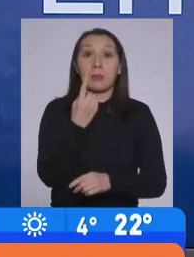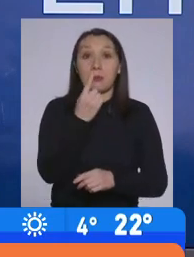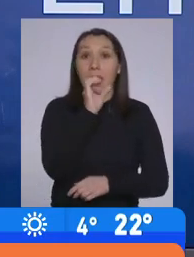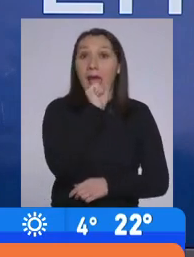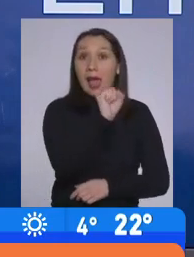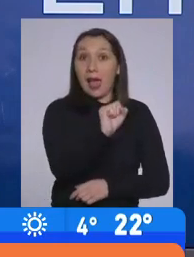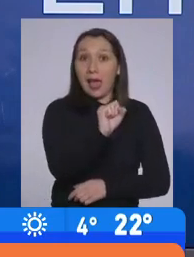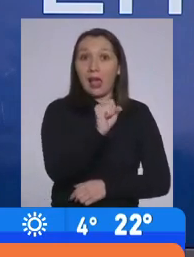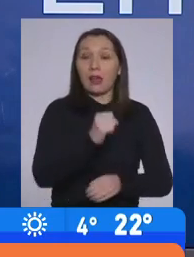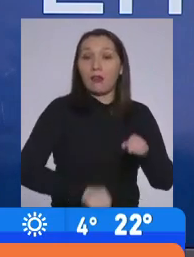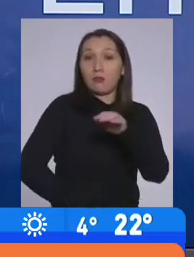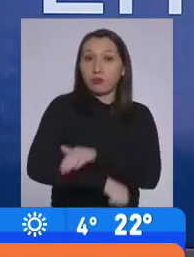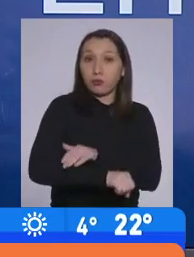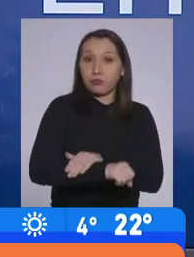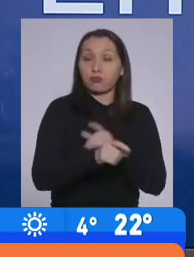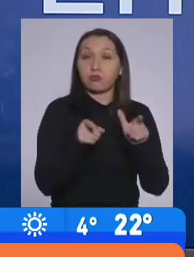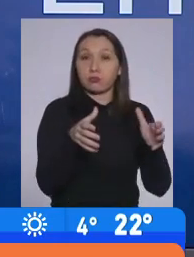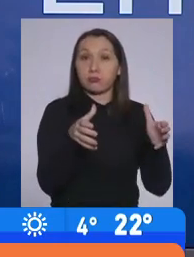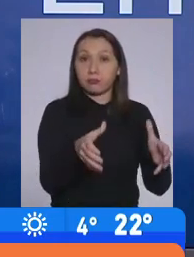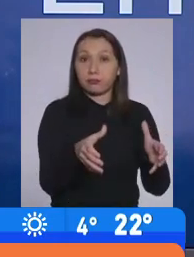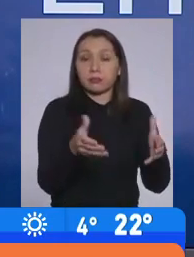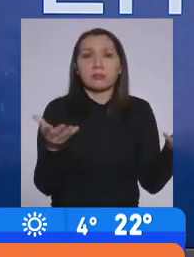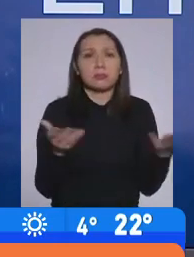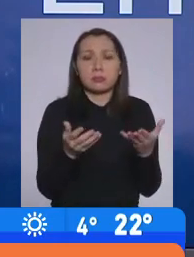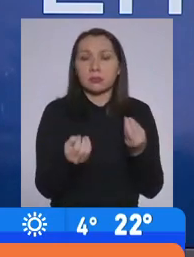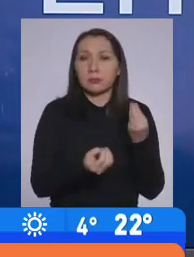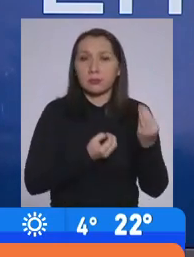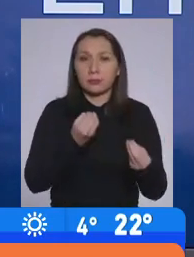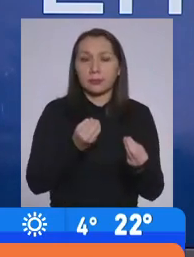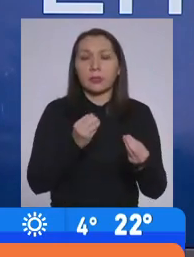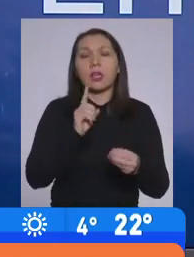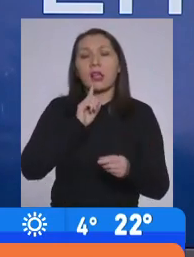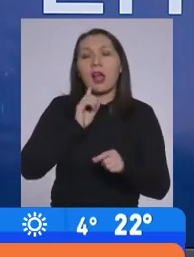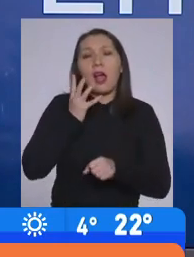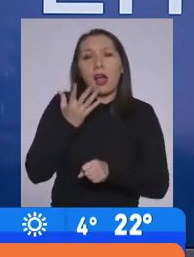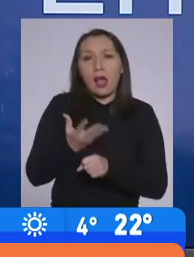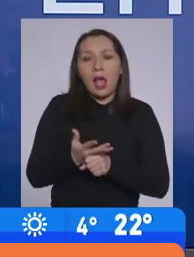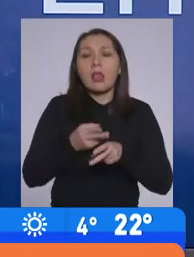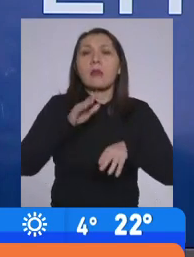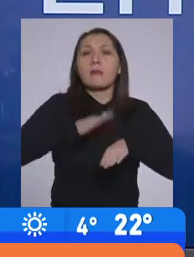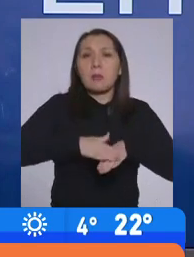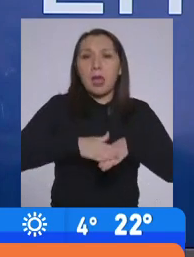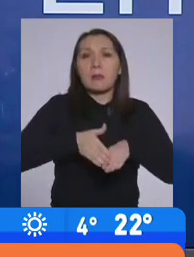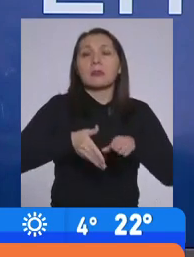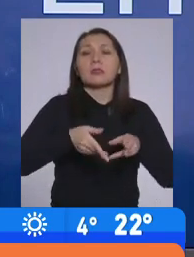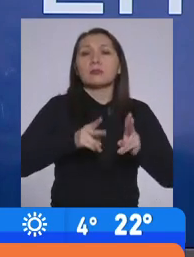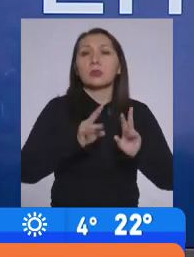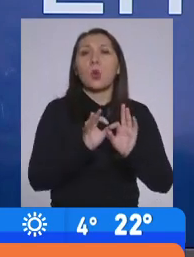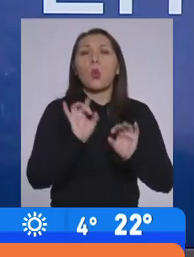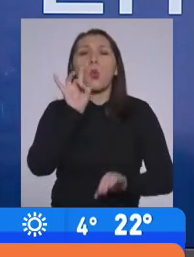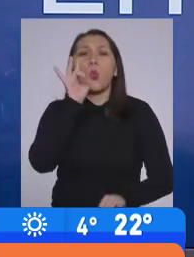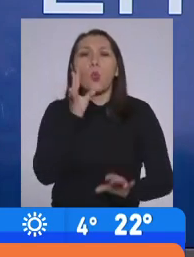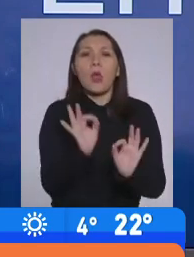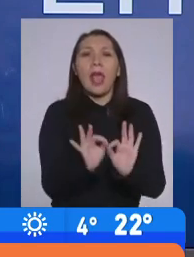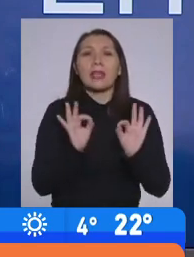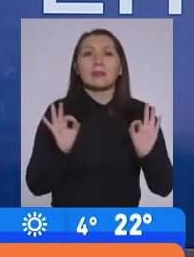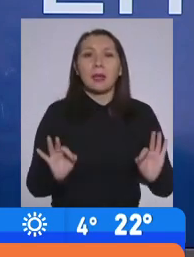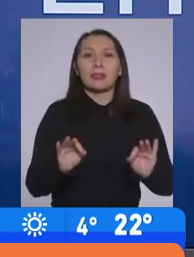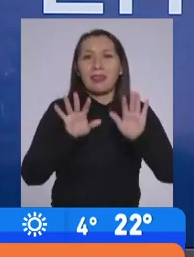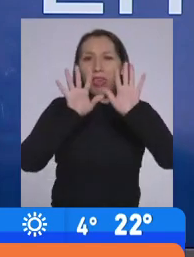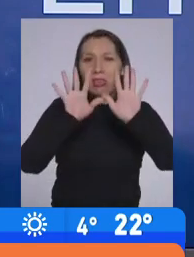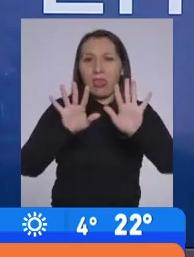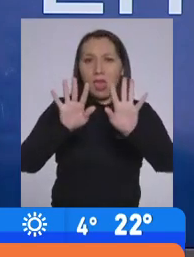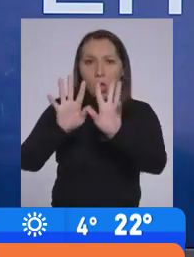división en esta situación y por lo tanto tendrán el permiso único especial 10